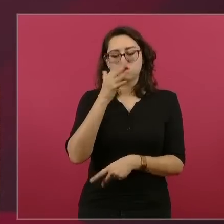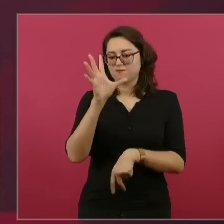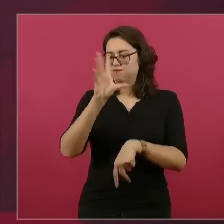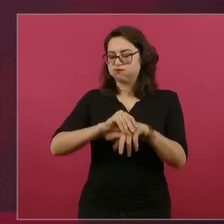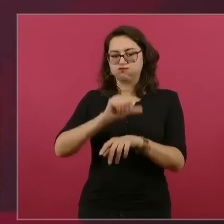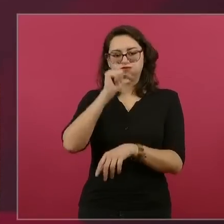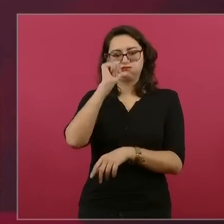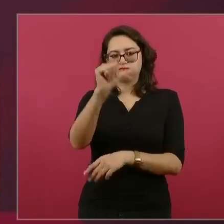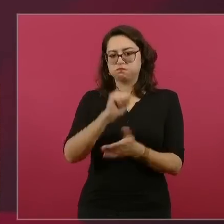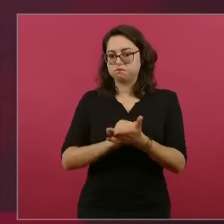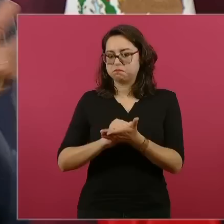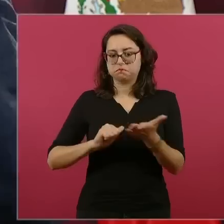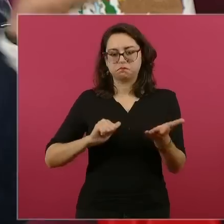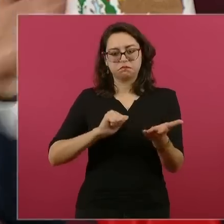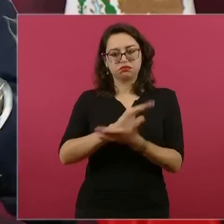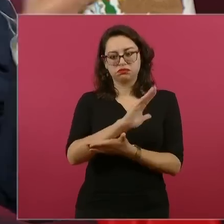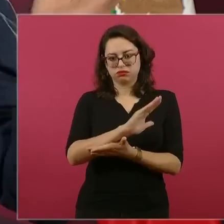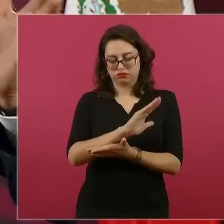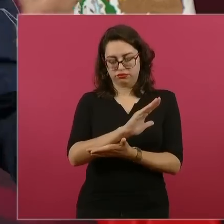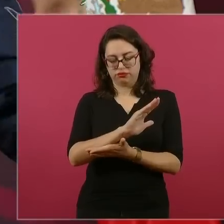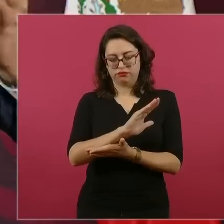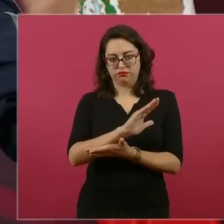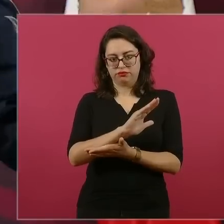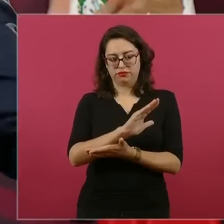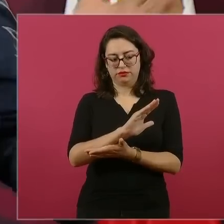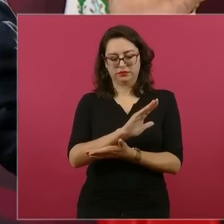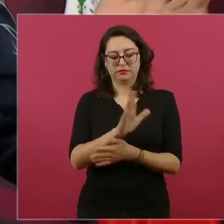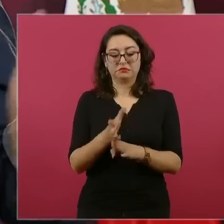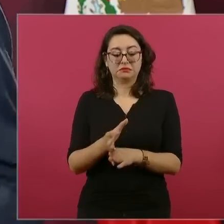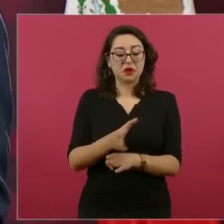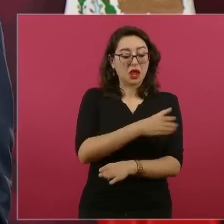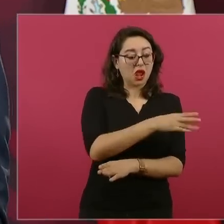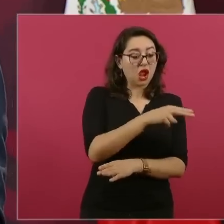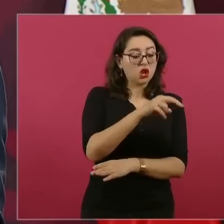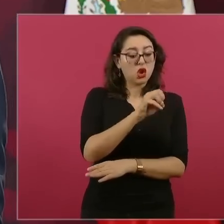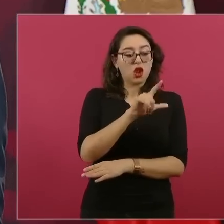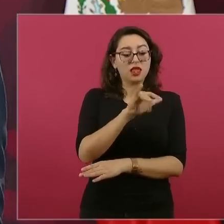Ya hemos hablado que eso ni siquiera